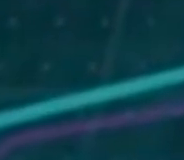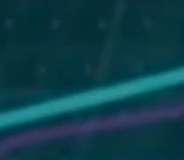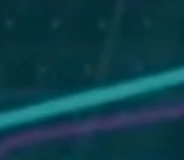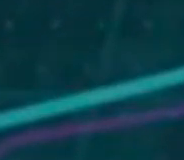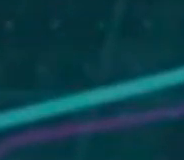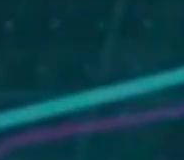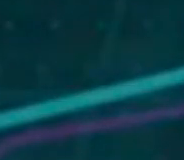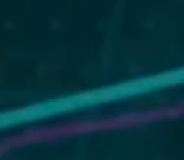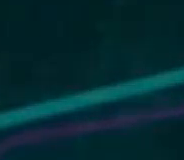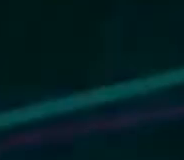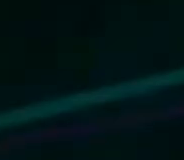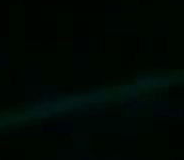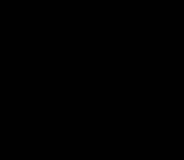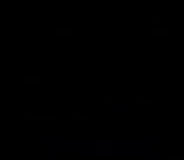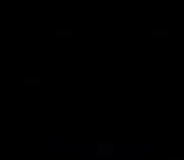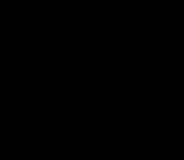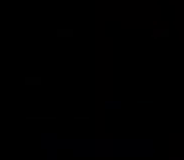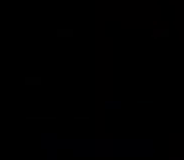de Supervisión Fiscal.